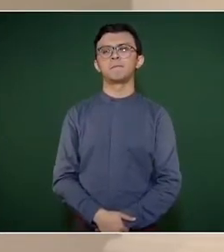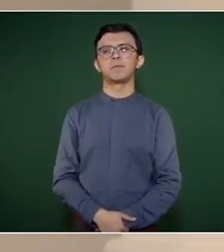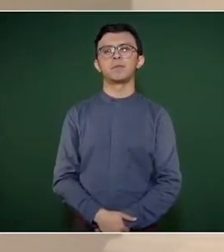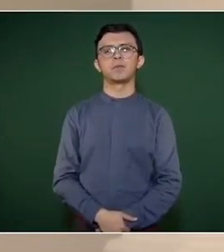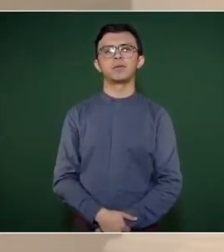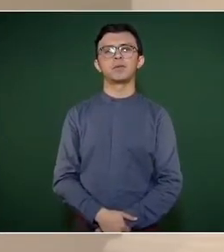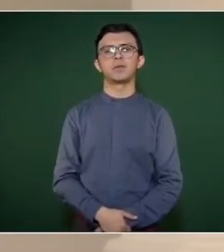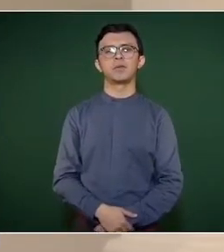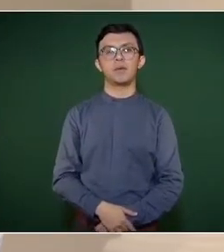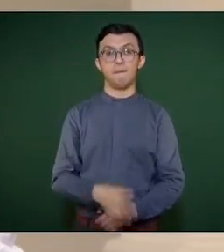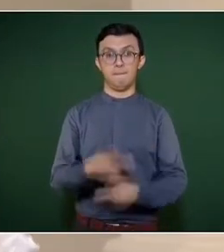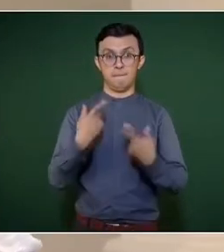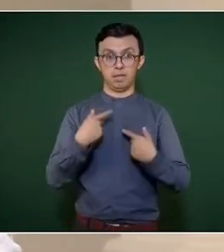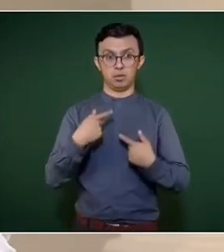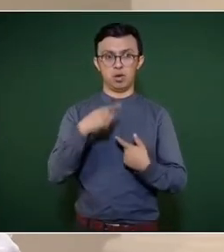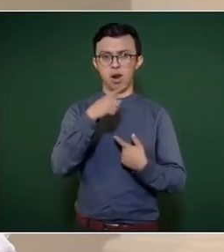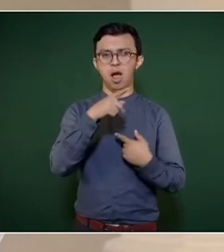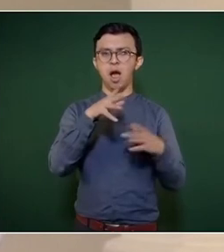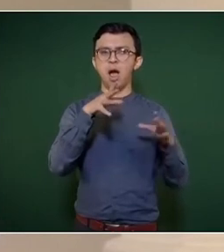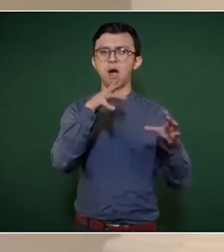Al que se le detiene